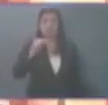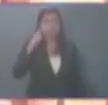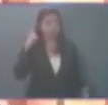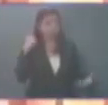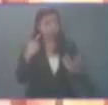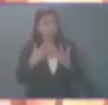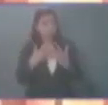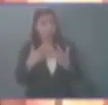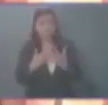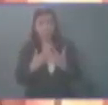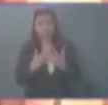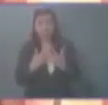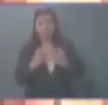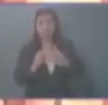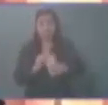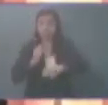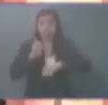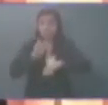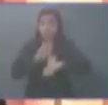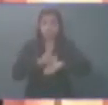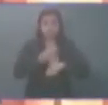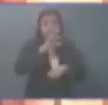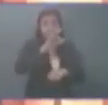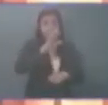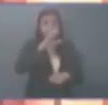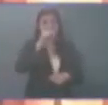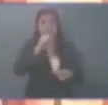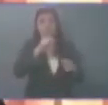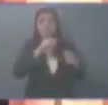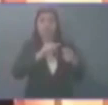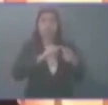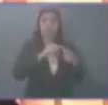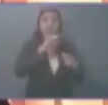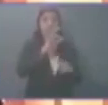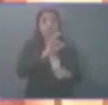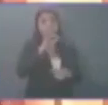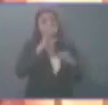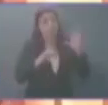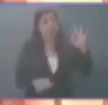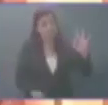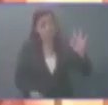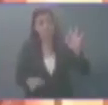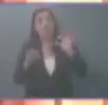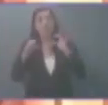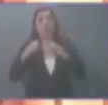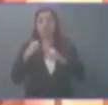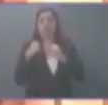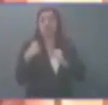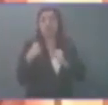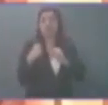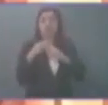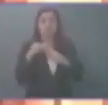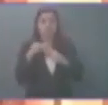compañeros fundadores de las FES, Fuerzas Especiales Selectas de las FPL.